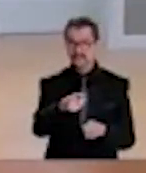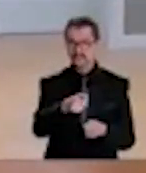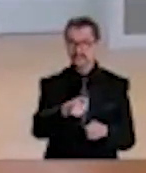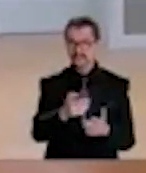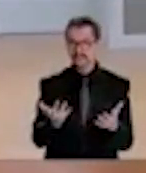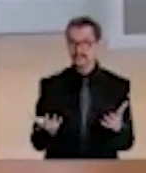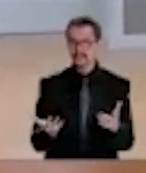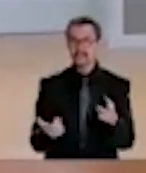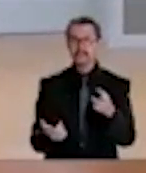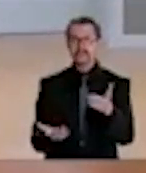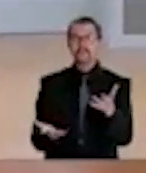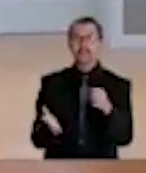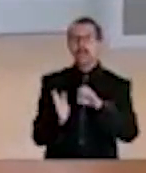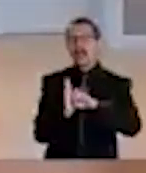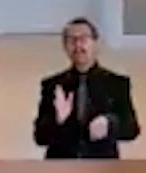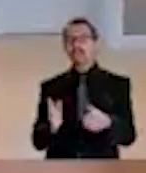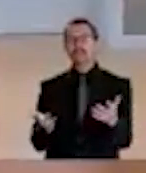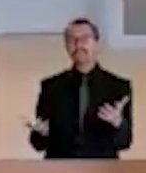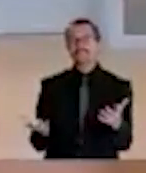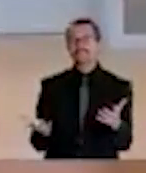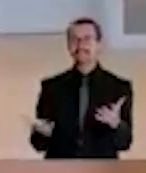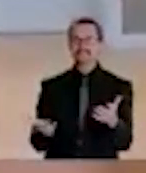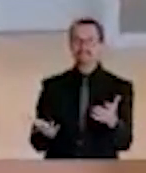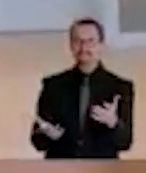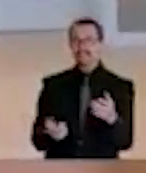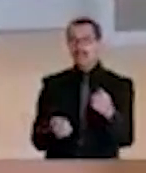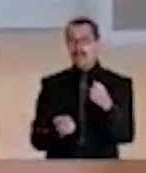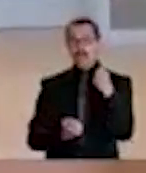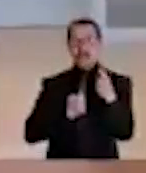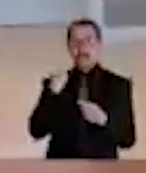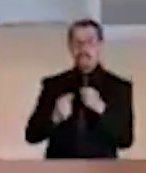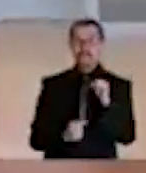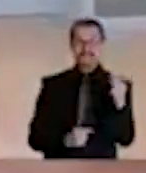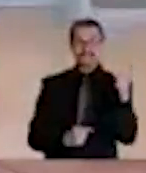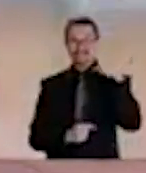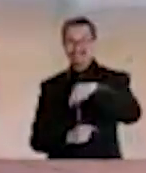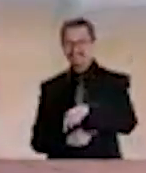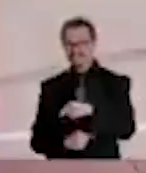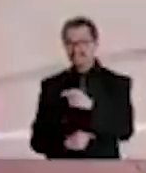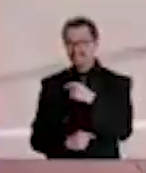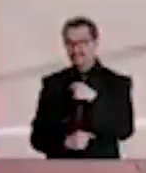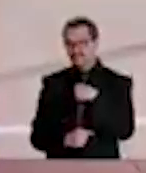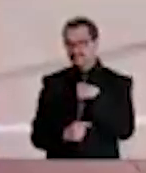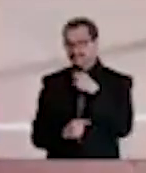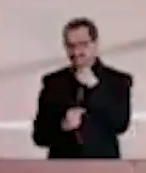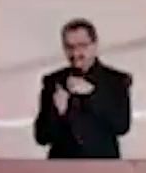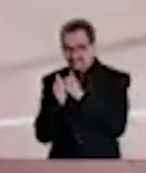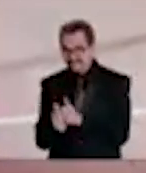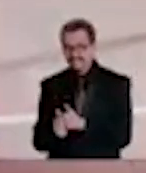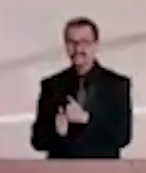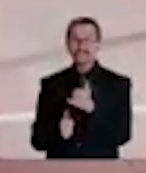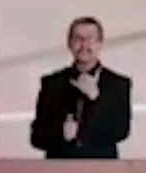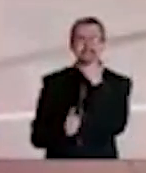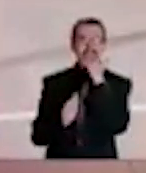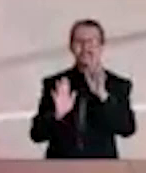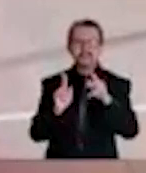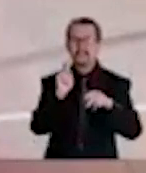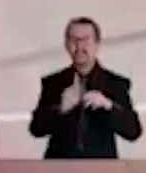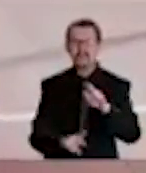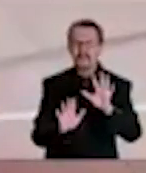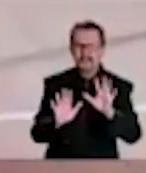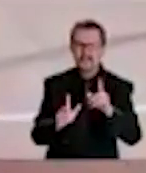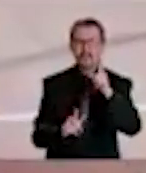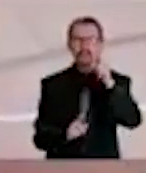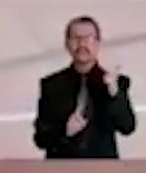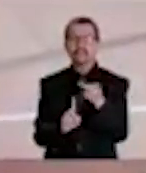pues no por ahí sino por gusto sino por necesidad al revés haciendo edición del evento adicional quedó terminado mi pregunta el candidato no